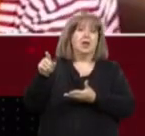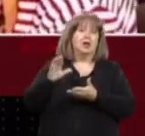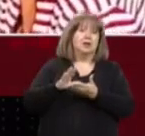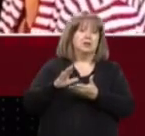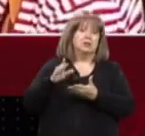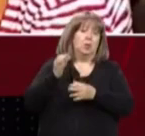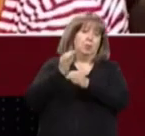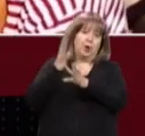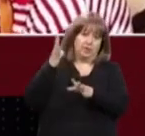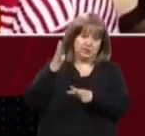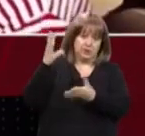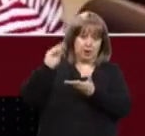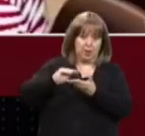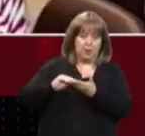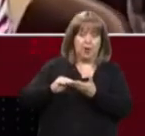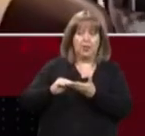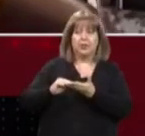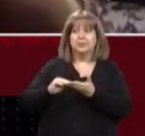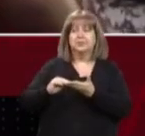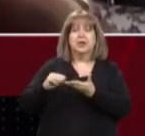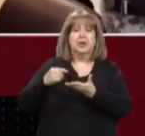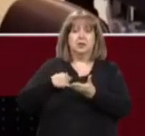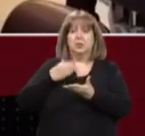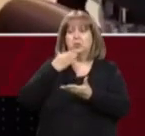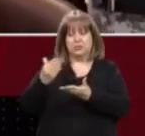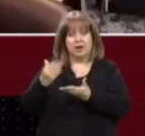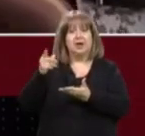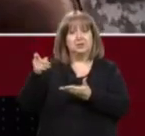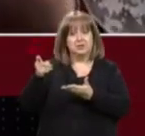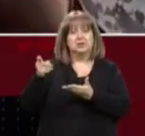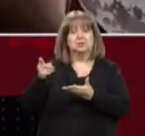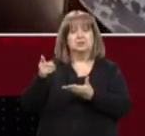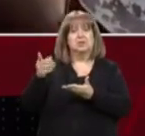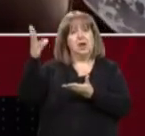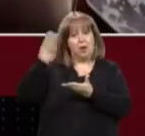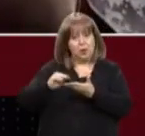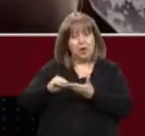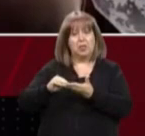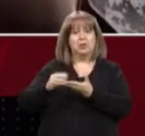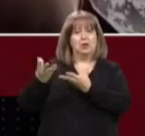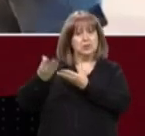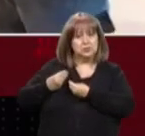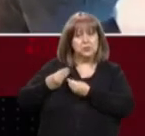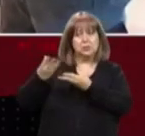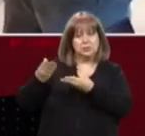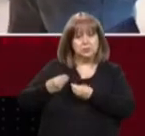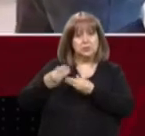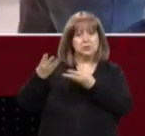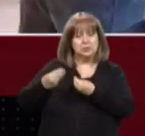como profesional, o sea, no tengo palabra para describirlo a Mario, todo lo que ha hecho en este tiempo para